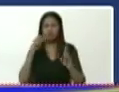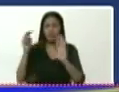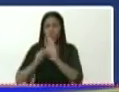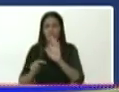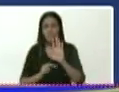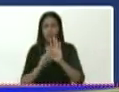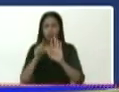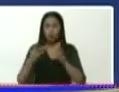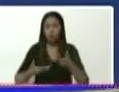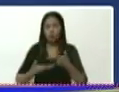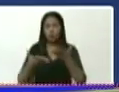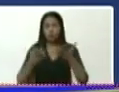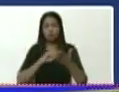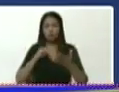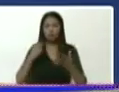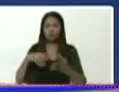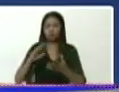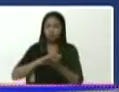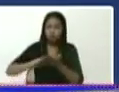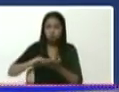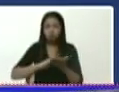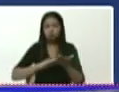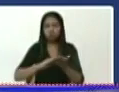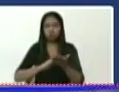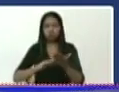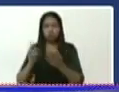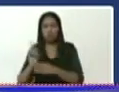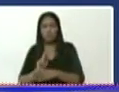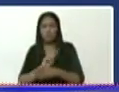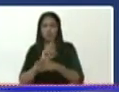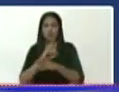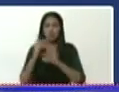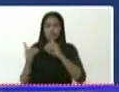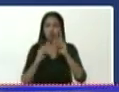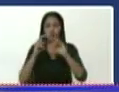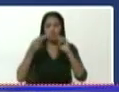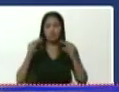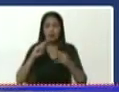que usted nos ha dado es la que nosotros hemos ratificado en este diálogo de paz.